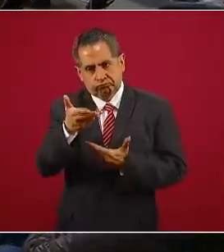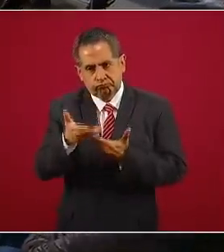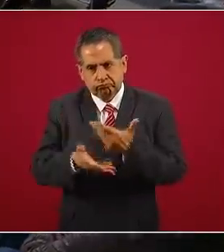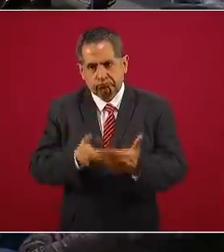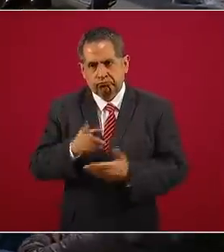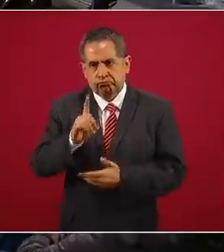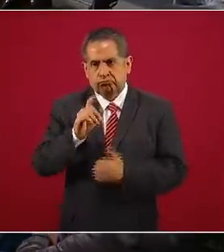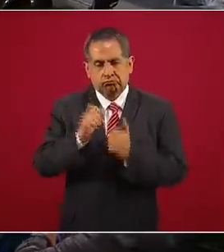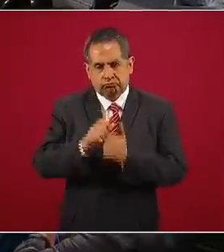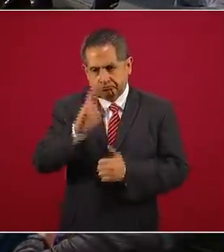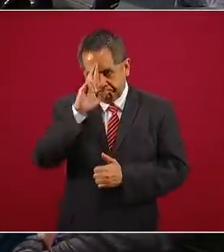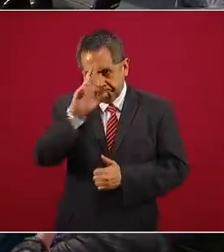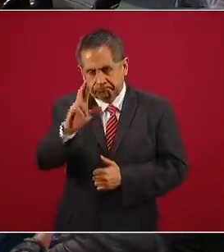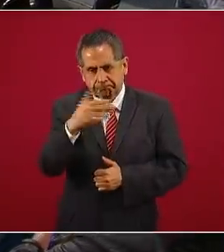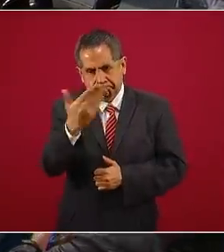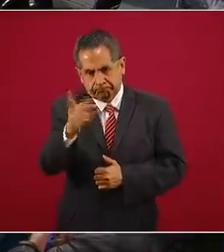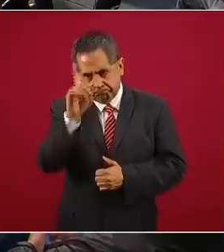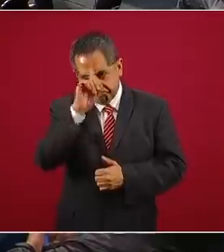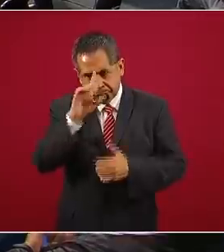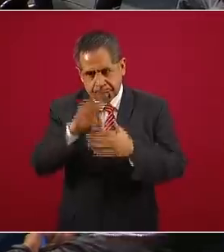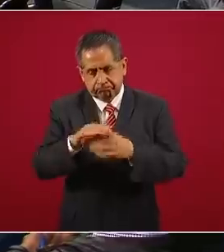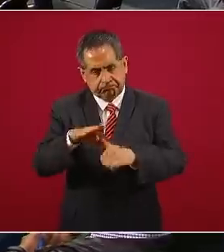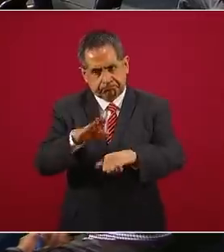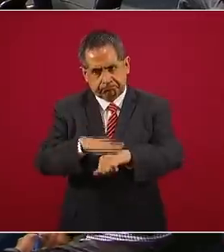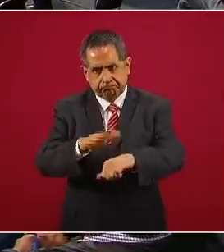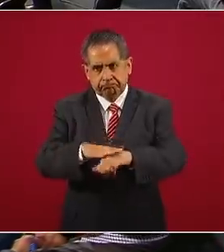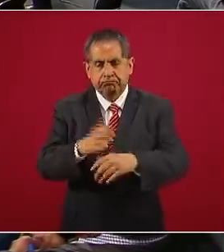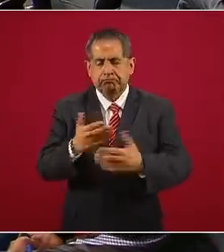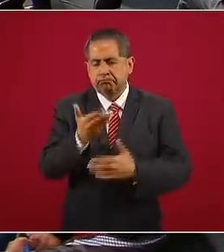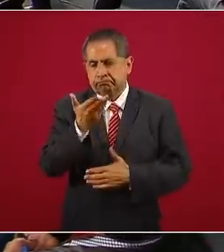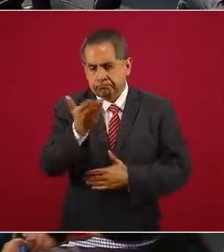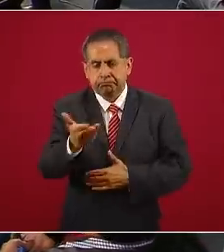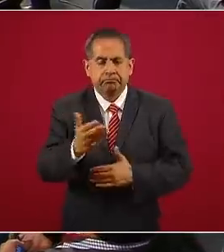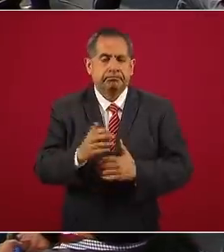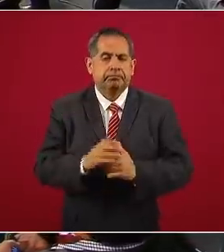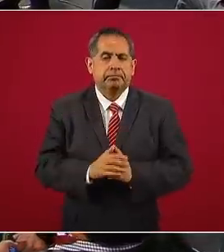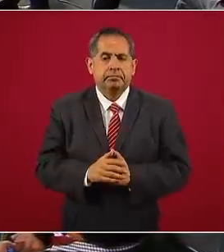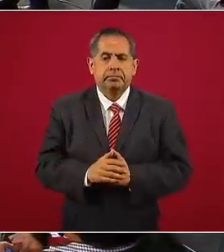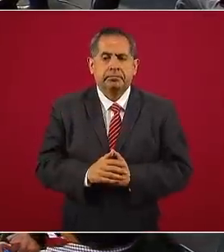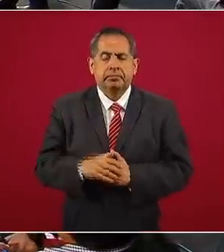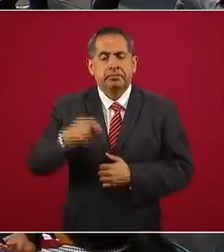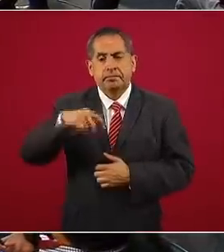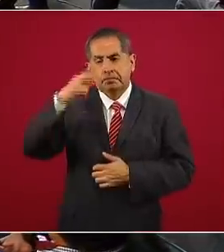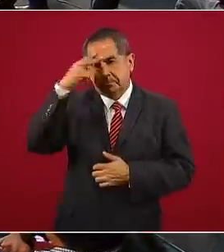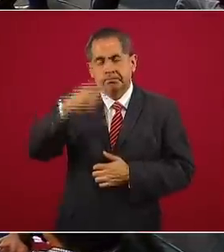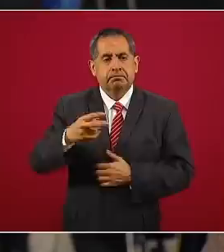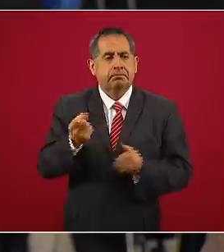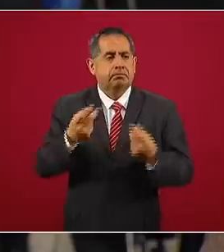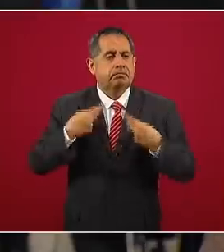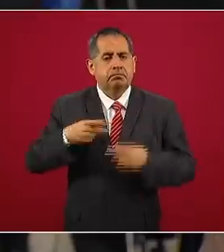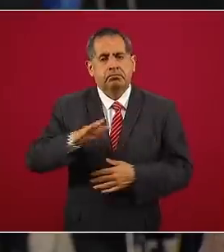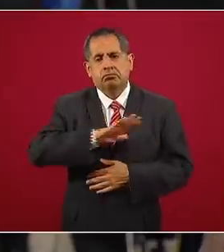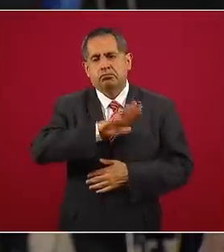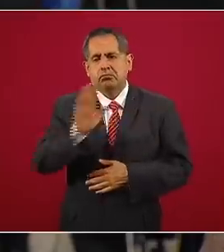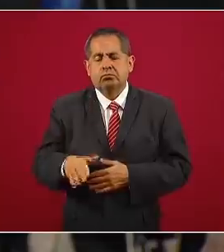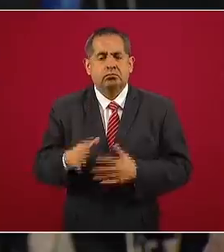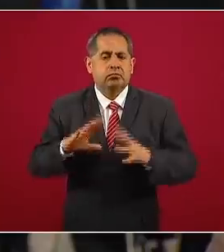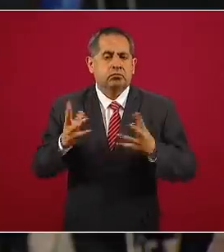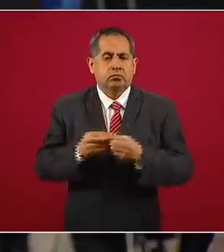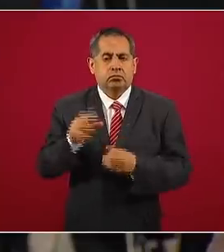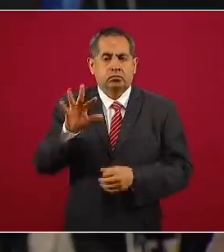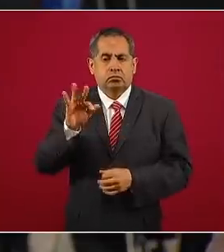respetuosa lo voy a exhortar le voy a pedir en en méxico han muerto más de